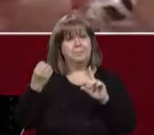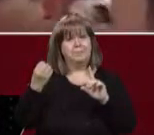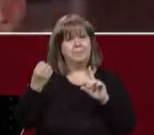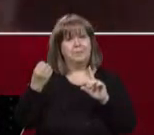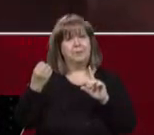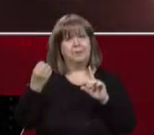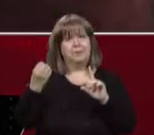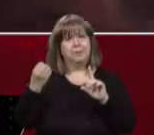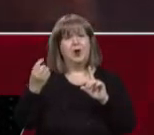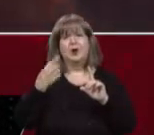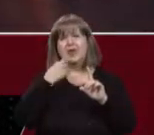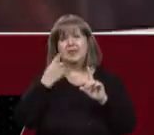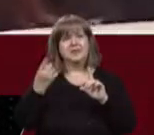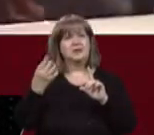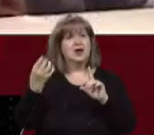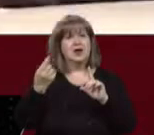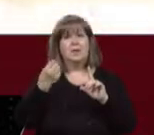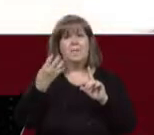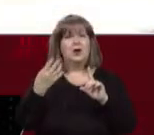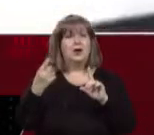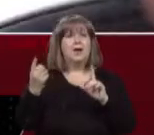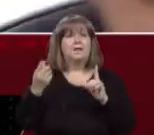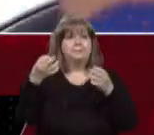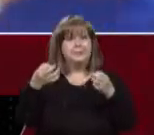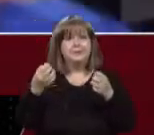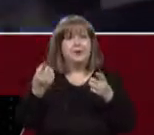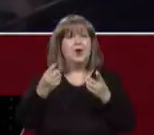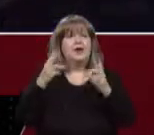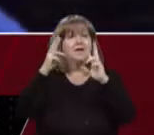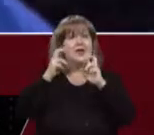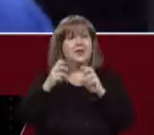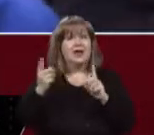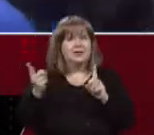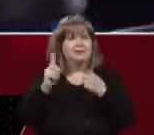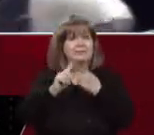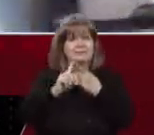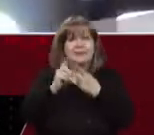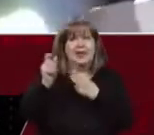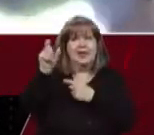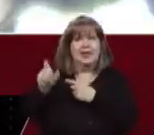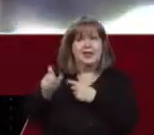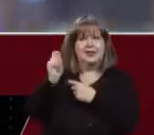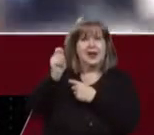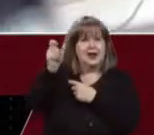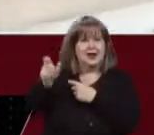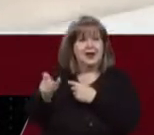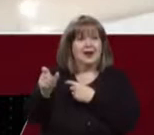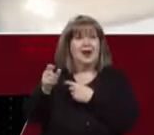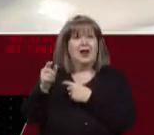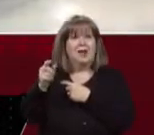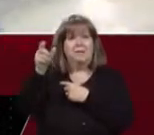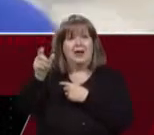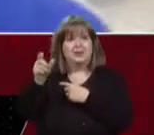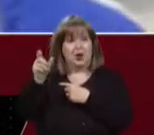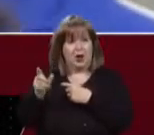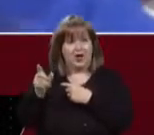una relación al pasar, por decirlo sí. de alguna manera, para los investigadores? Porque ¿quién es él? Claro, ¿quién es él? Ahí está el tema. Vamos a